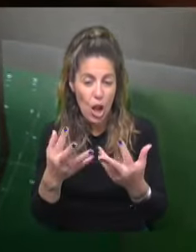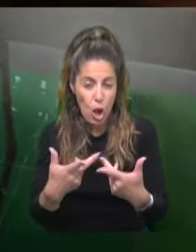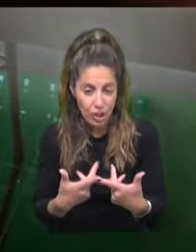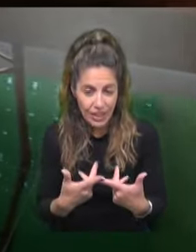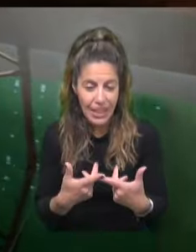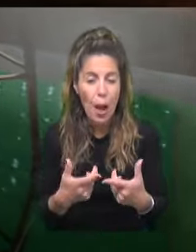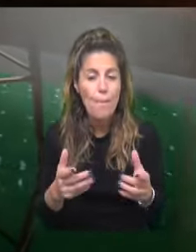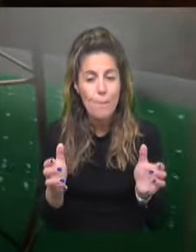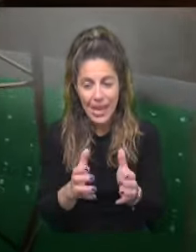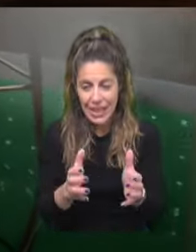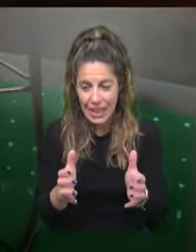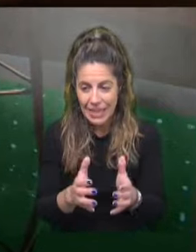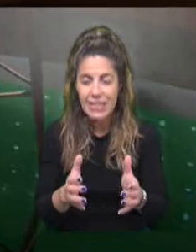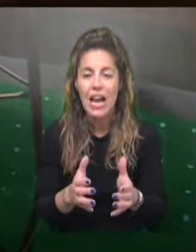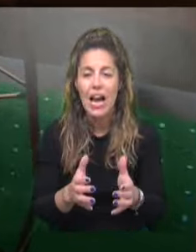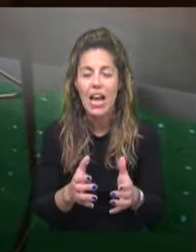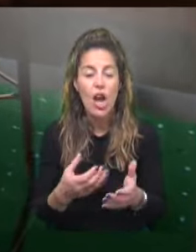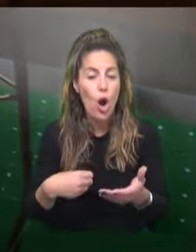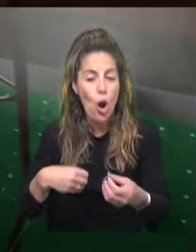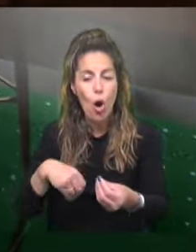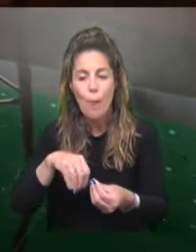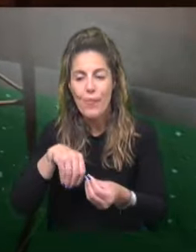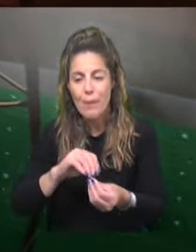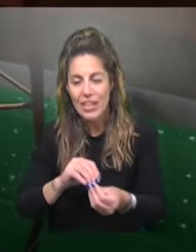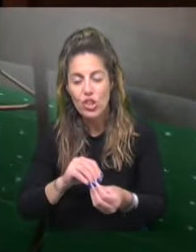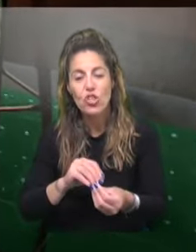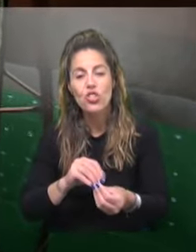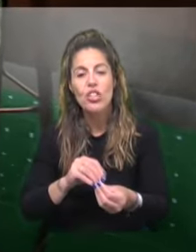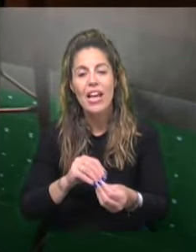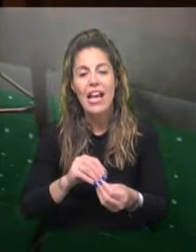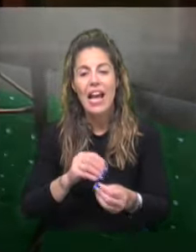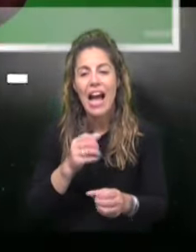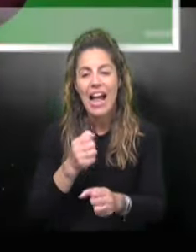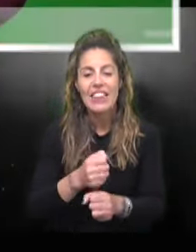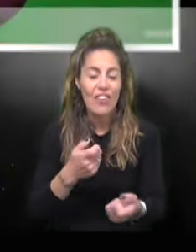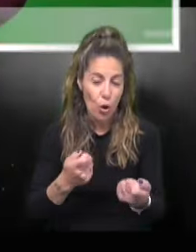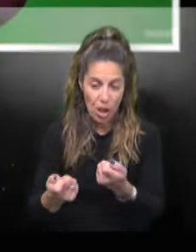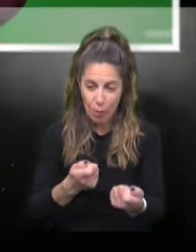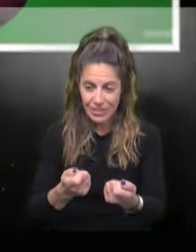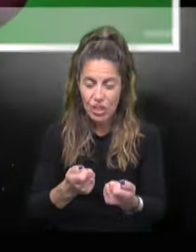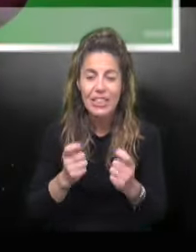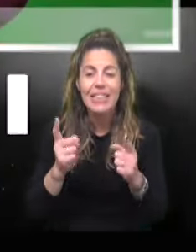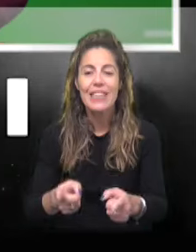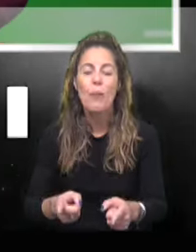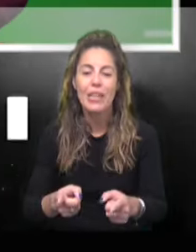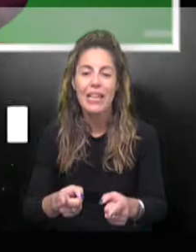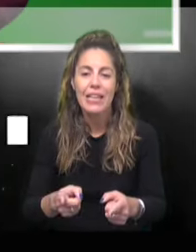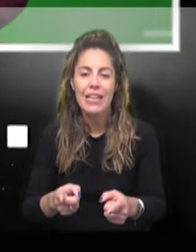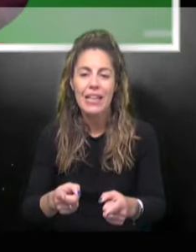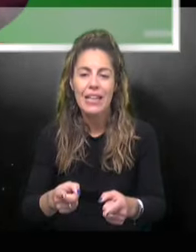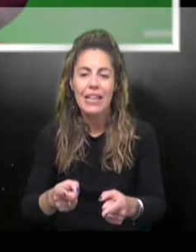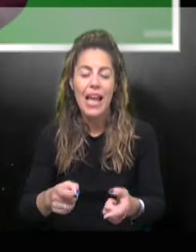pequeño porte que son complementos a la función de la comercialización y después está el mercado